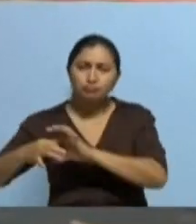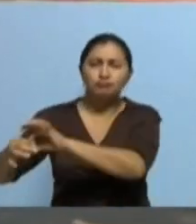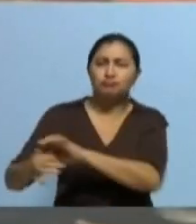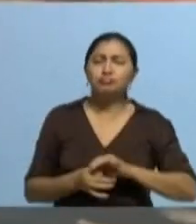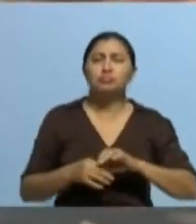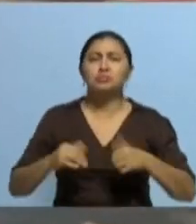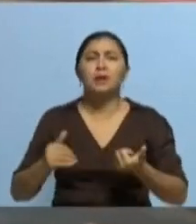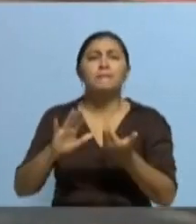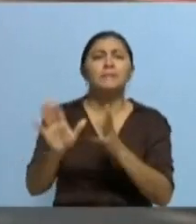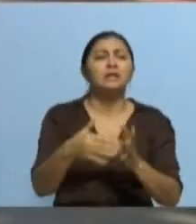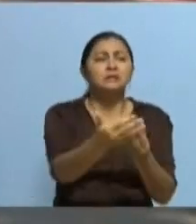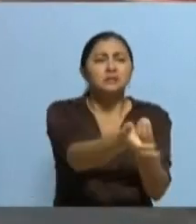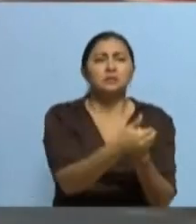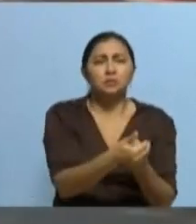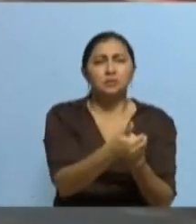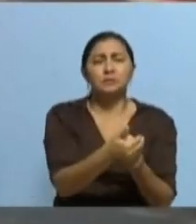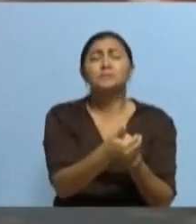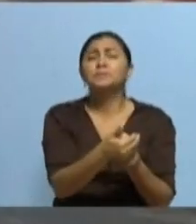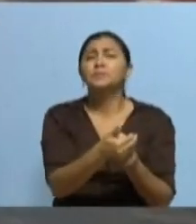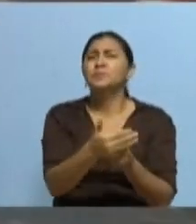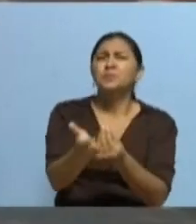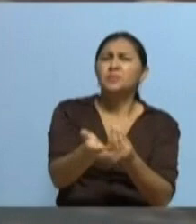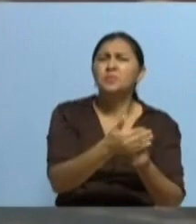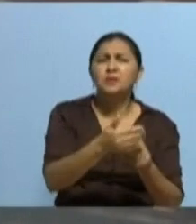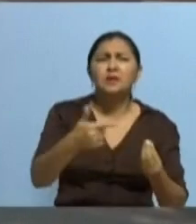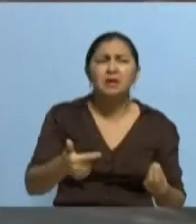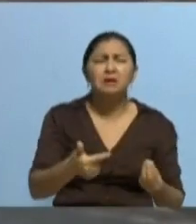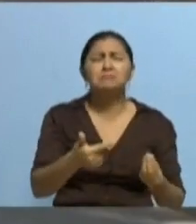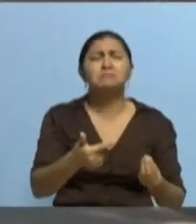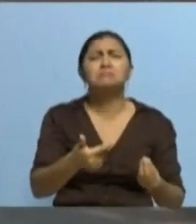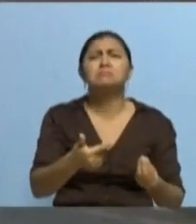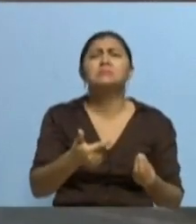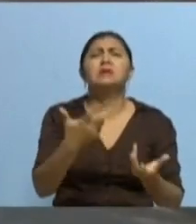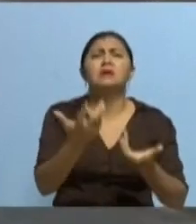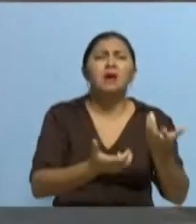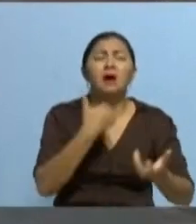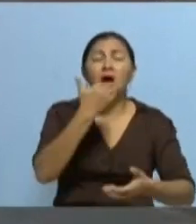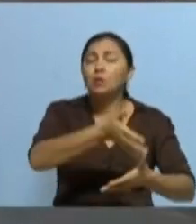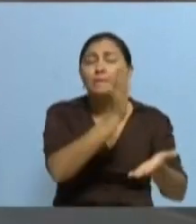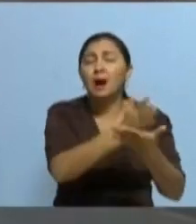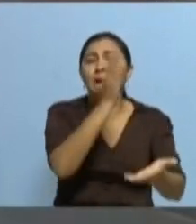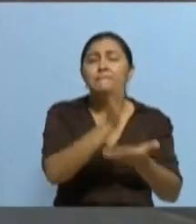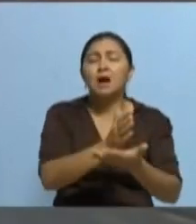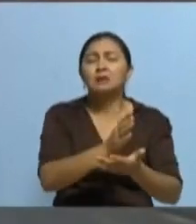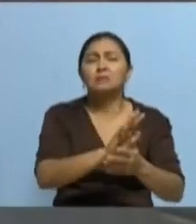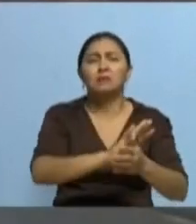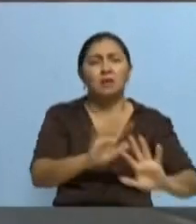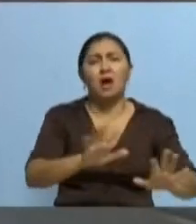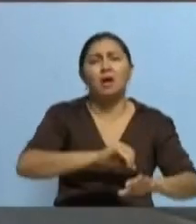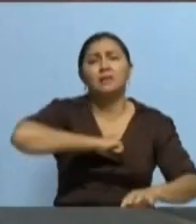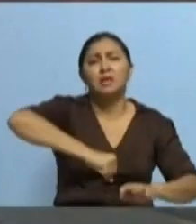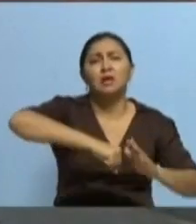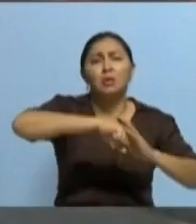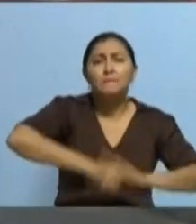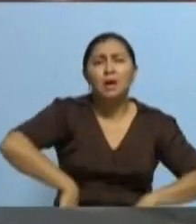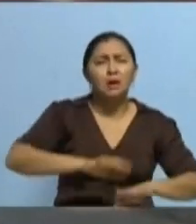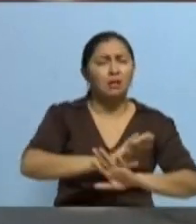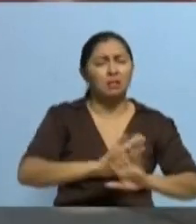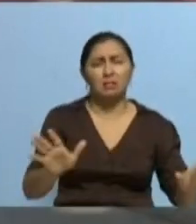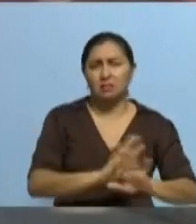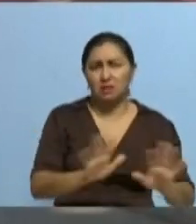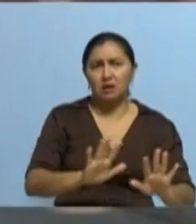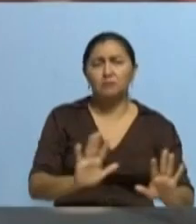va a garantizar que no se van a presentar hechos lamentables de violación de los derechos humanos de las